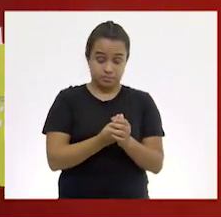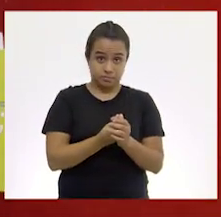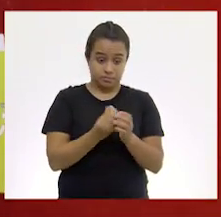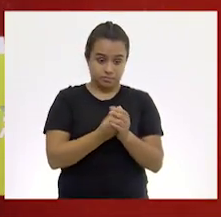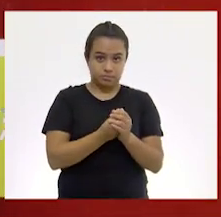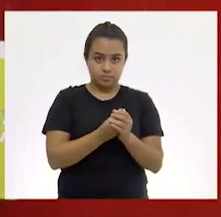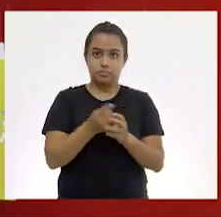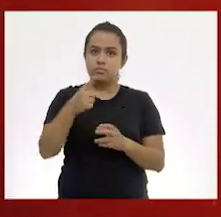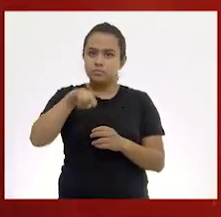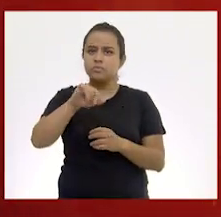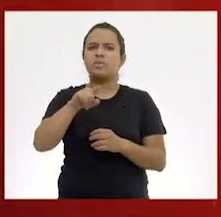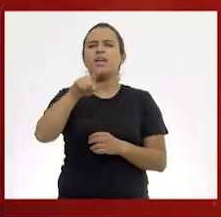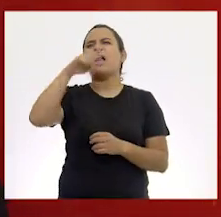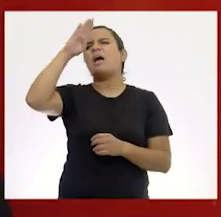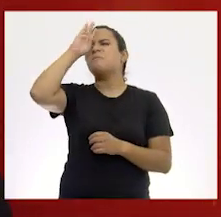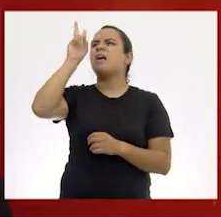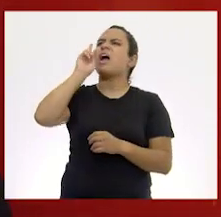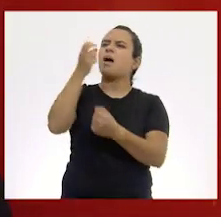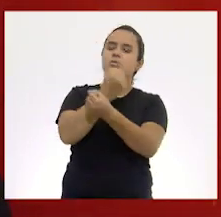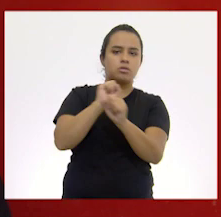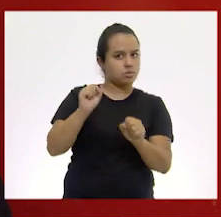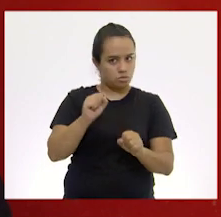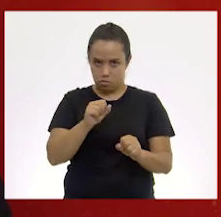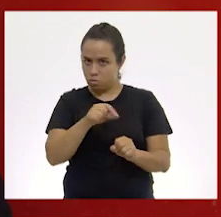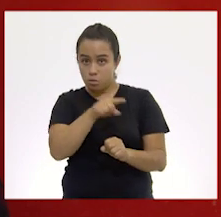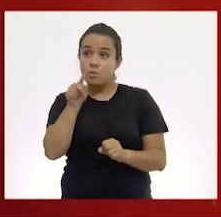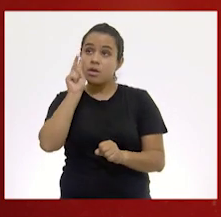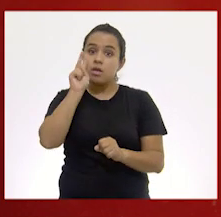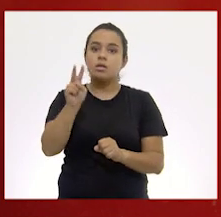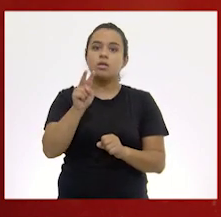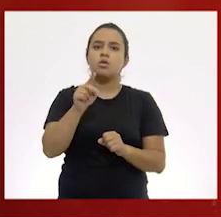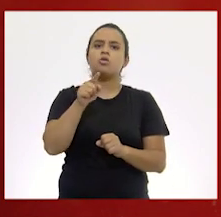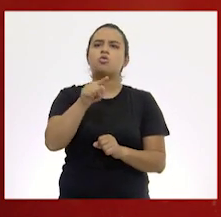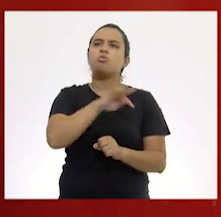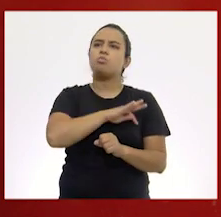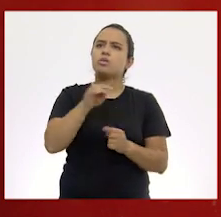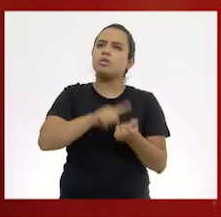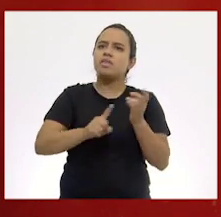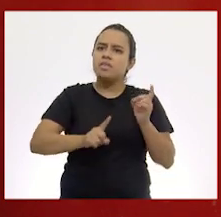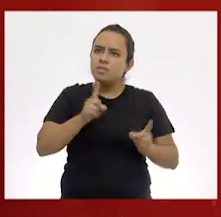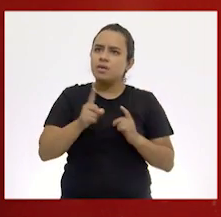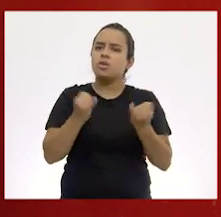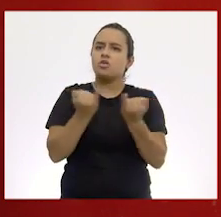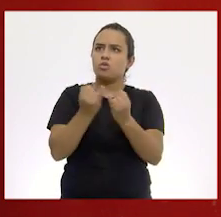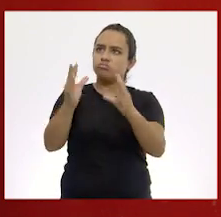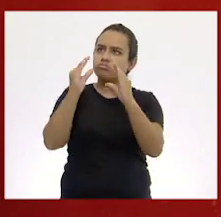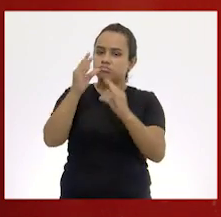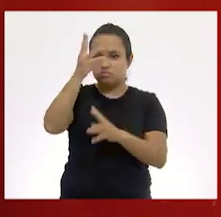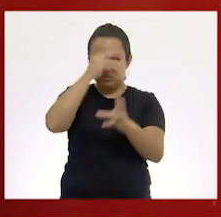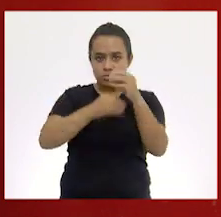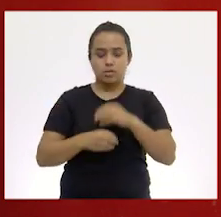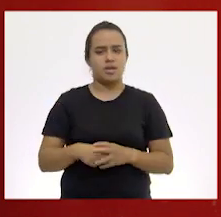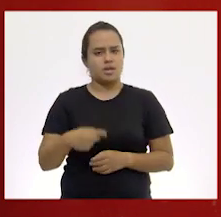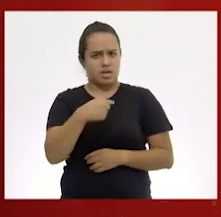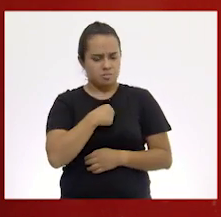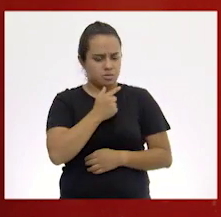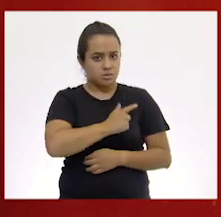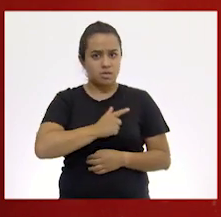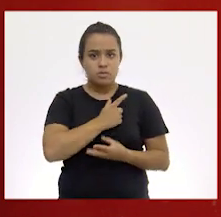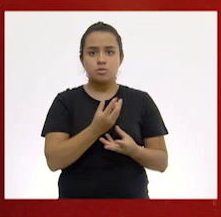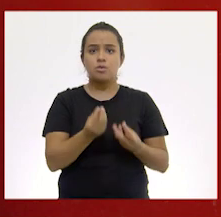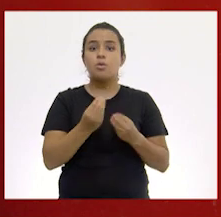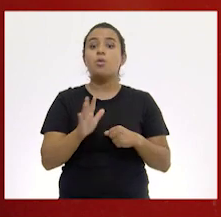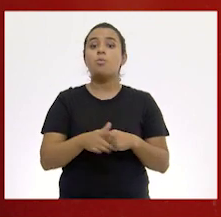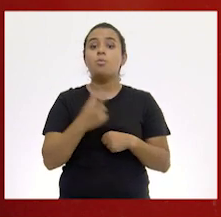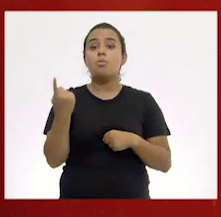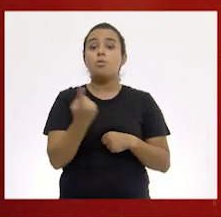vean las clases porque ellos creen que son aburridas, pero te enseñan mientras tú te puedes divertir a la vez. Pues me gusta mucho